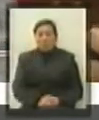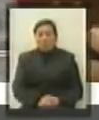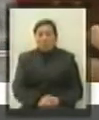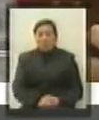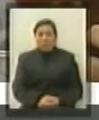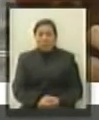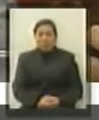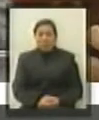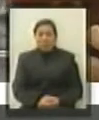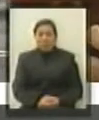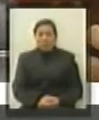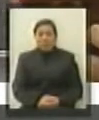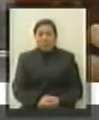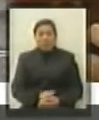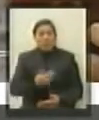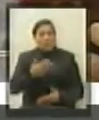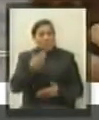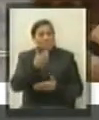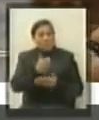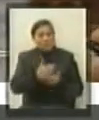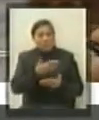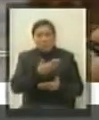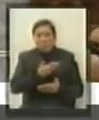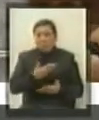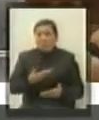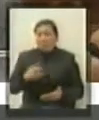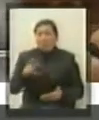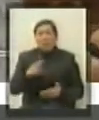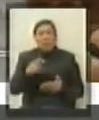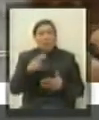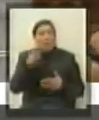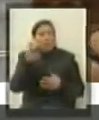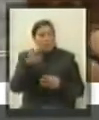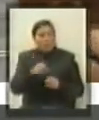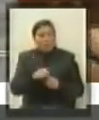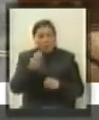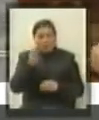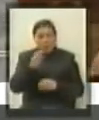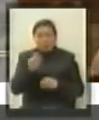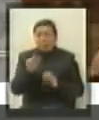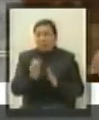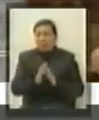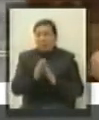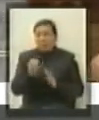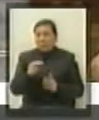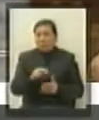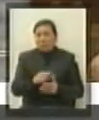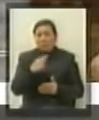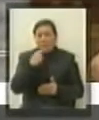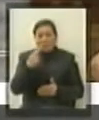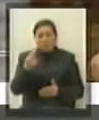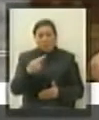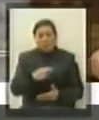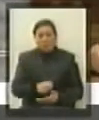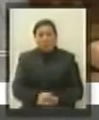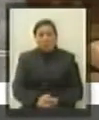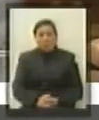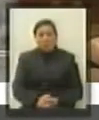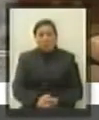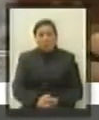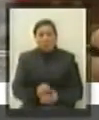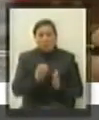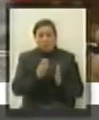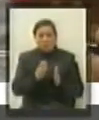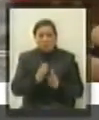Santa Bárbara. Han incendiado la mitad del gobierno regional, han asaltado la comisaría de Santana. ¿Y saben qué me respondieron? Ponga